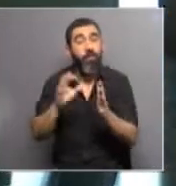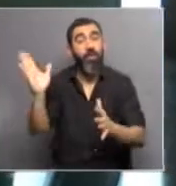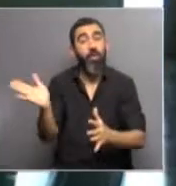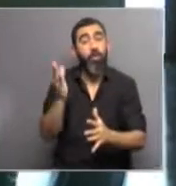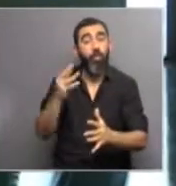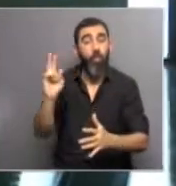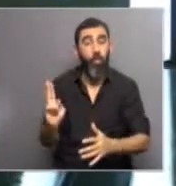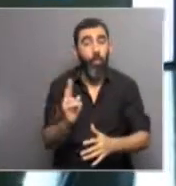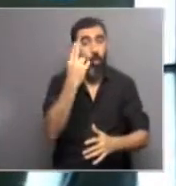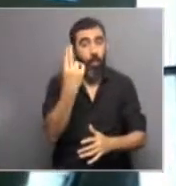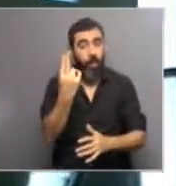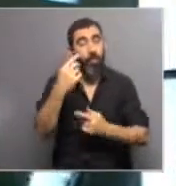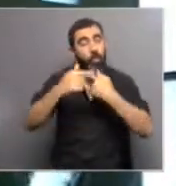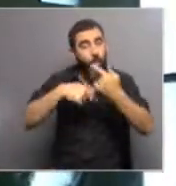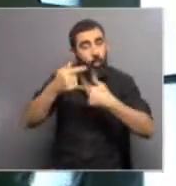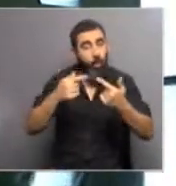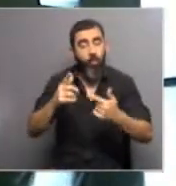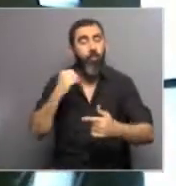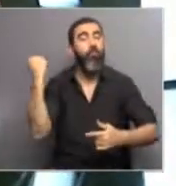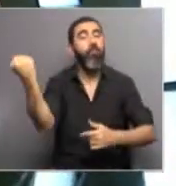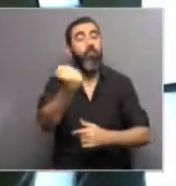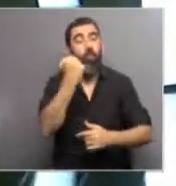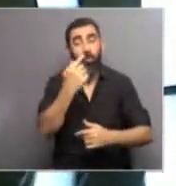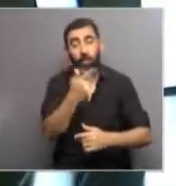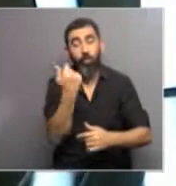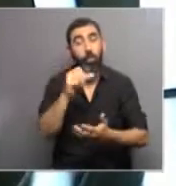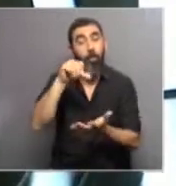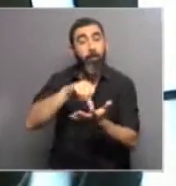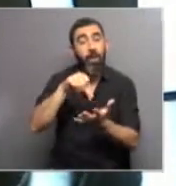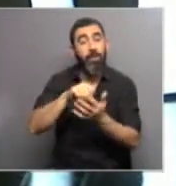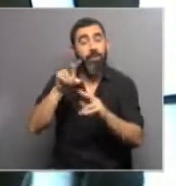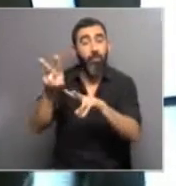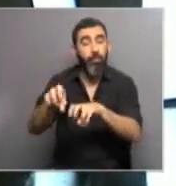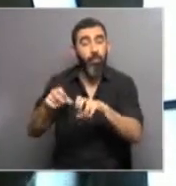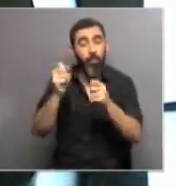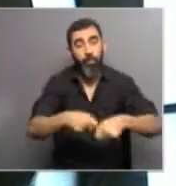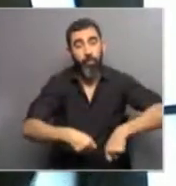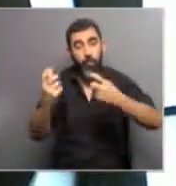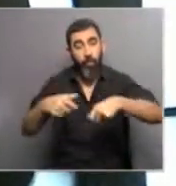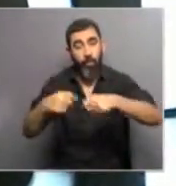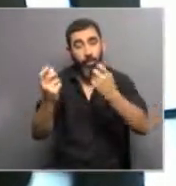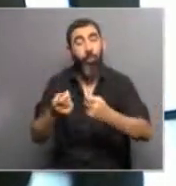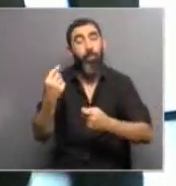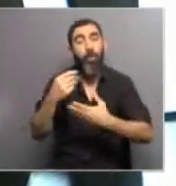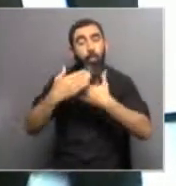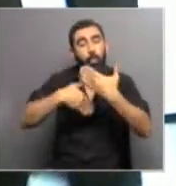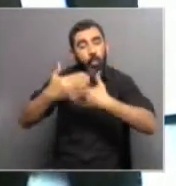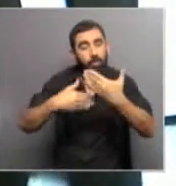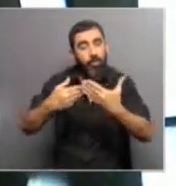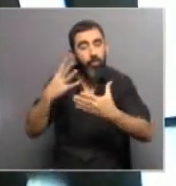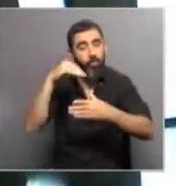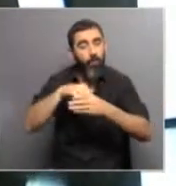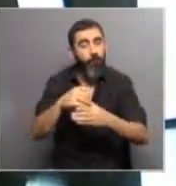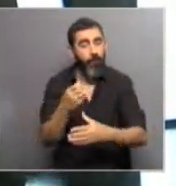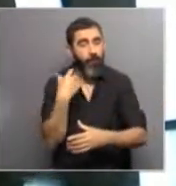de Uruguay. Seguimos siendo fundamentalmente un país agroexportador, pero en un vigoroso proceso de incorporación de